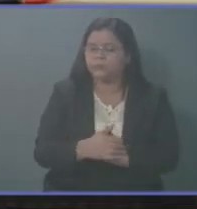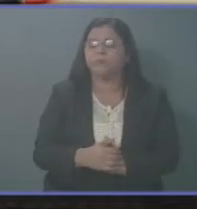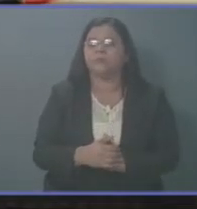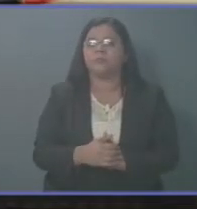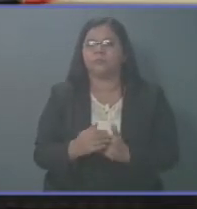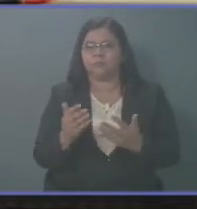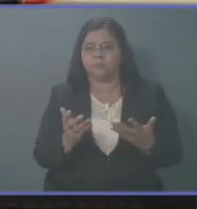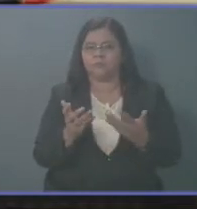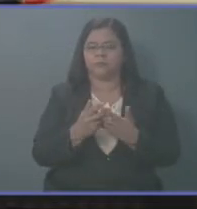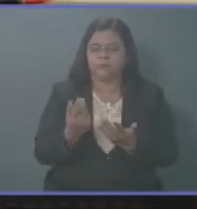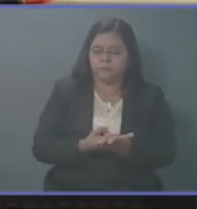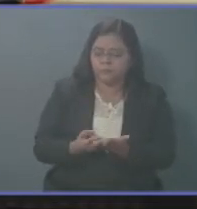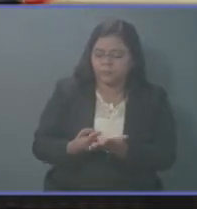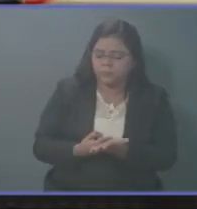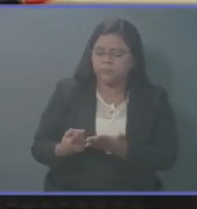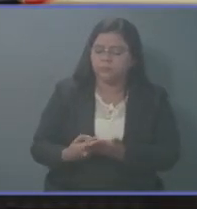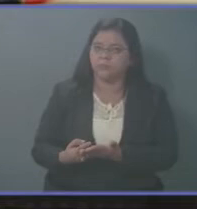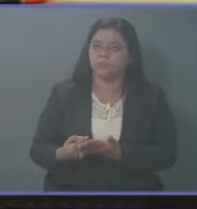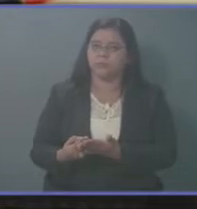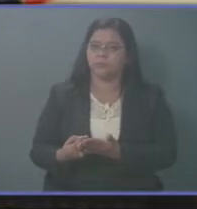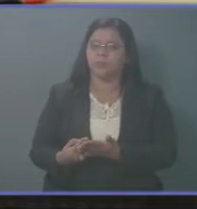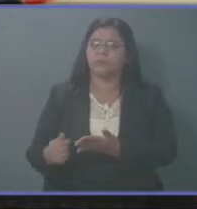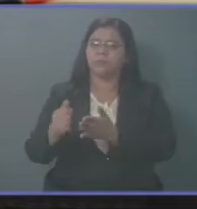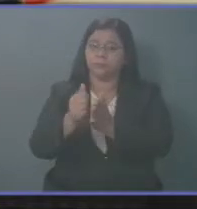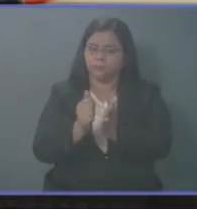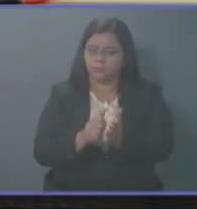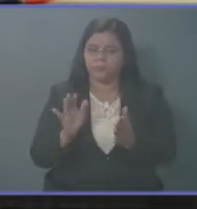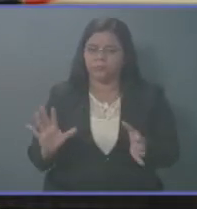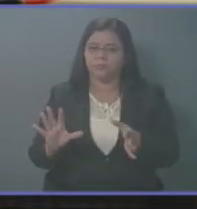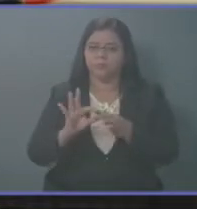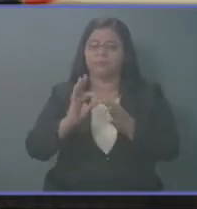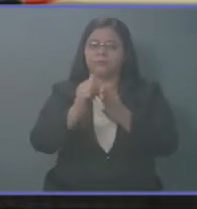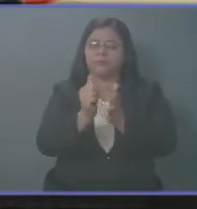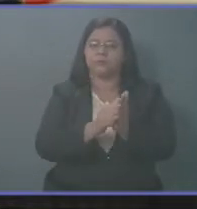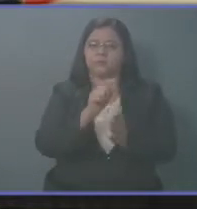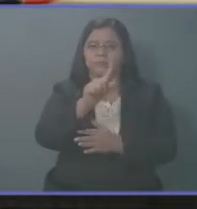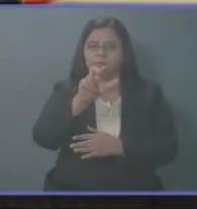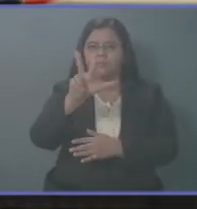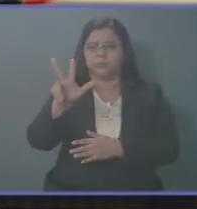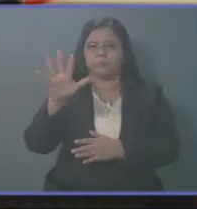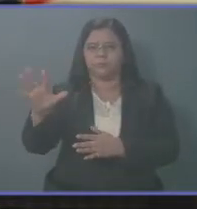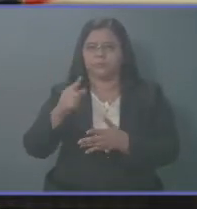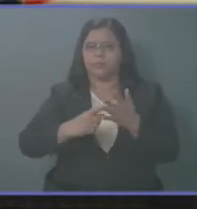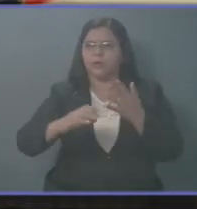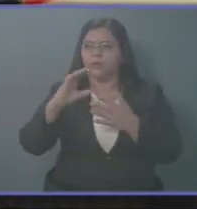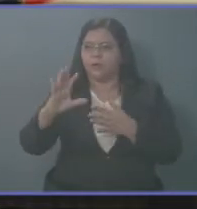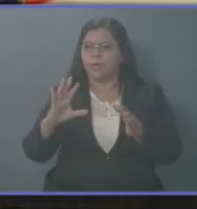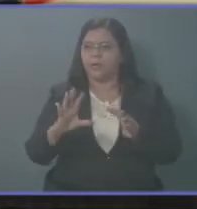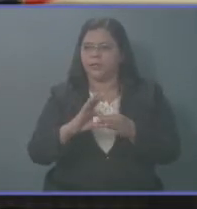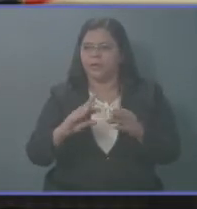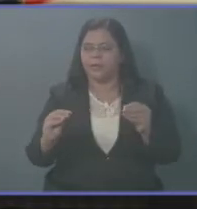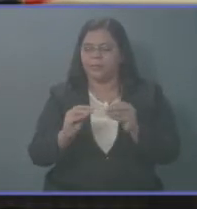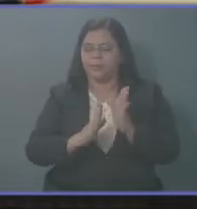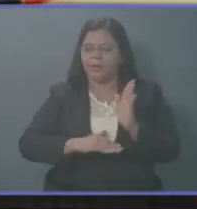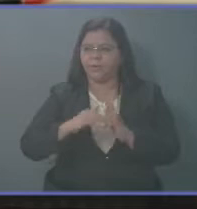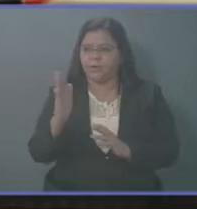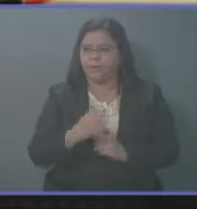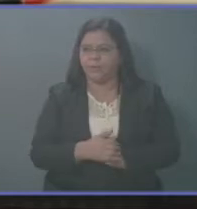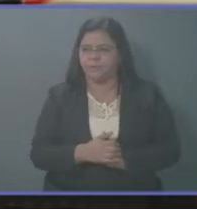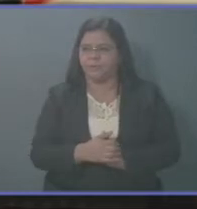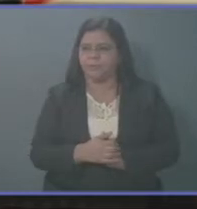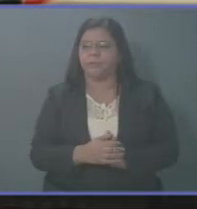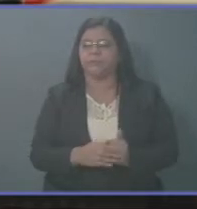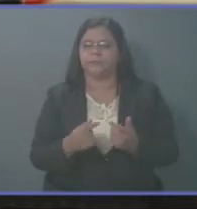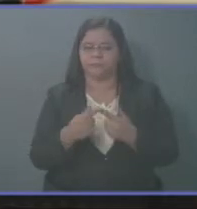contradicción y libre debate y discusión, reconocidos en los artículos 85 y 135 de la Constitución de la República antes relacionados.